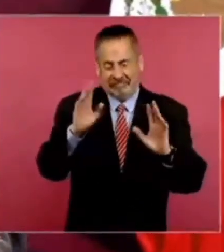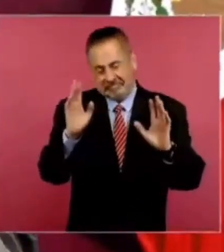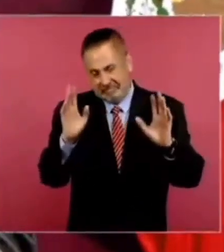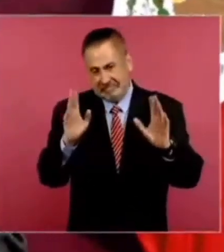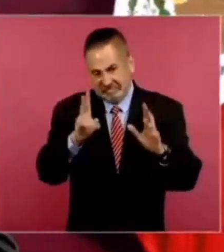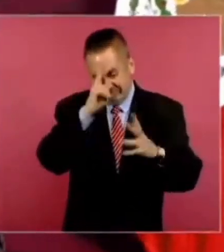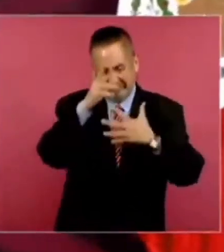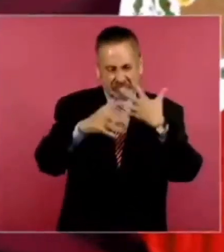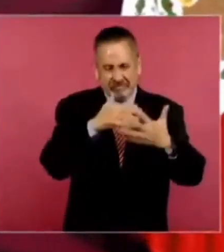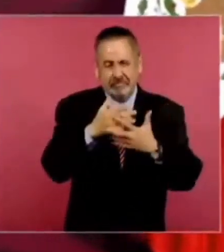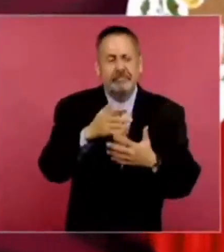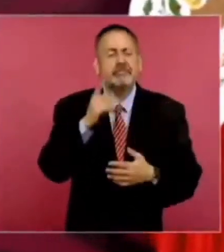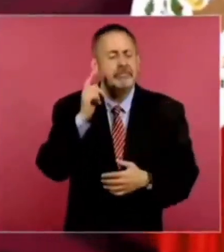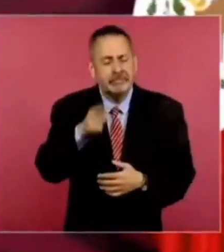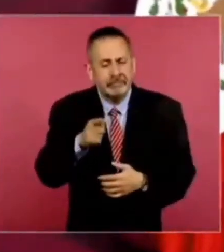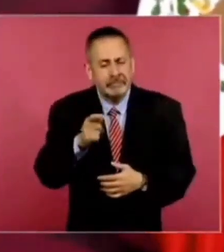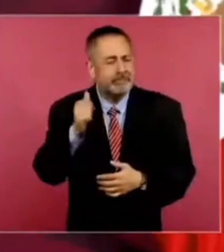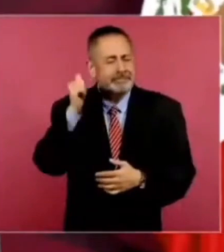violencia